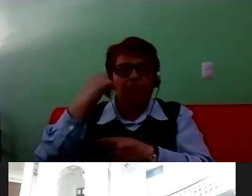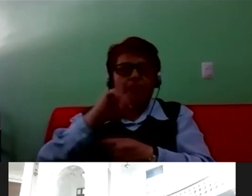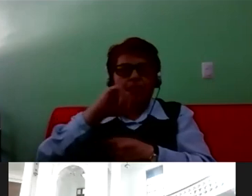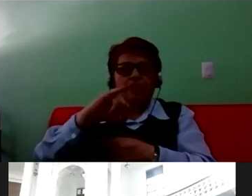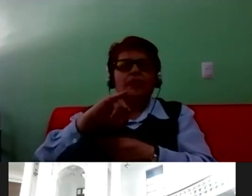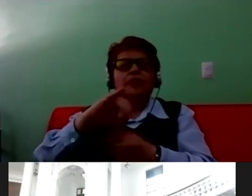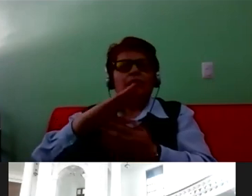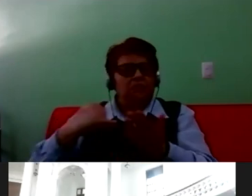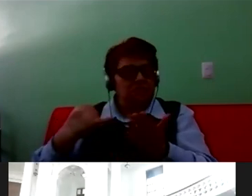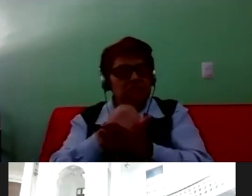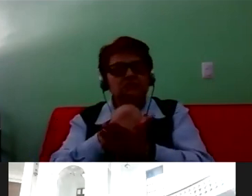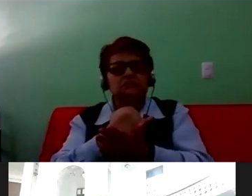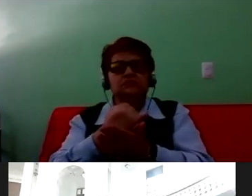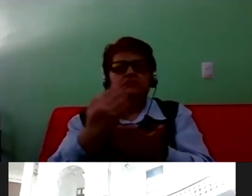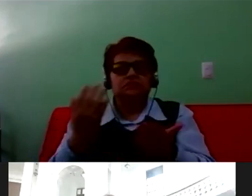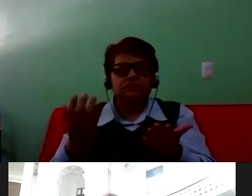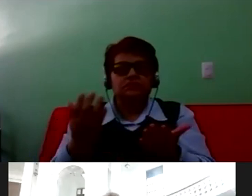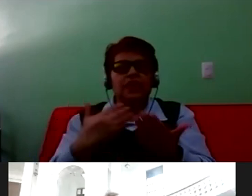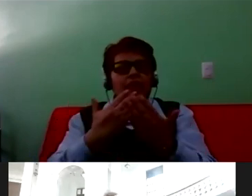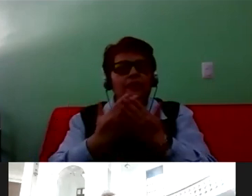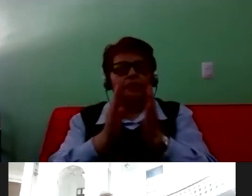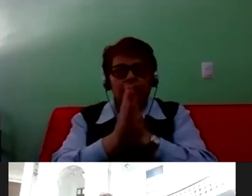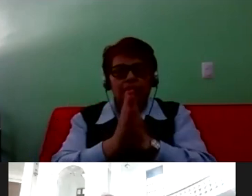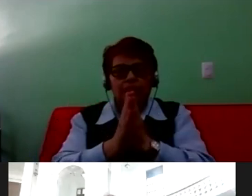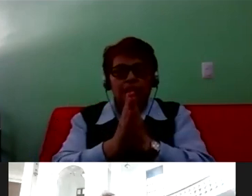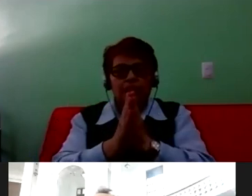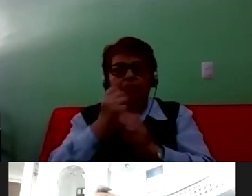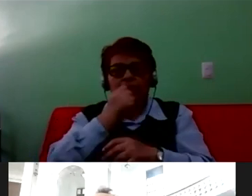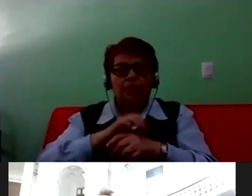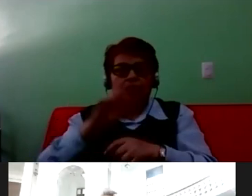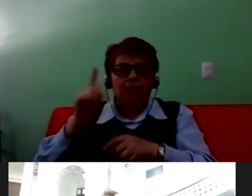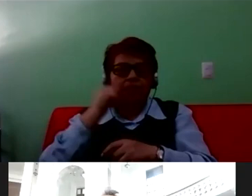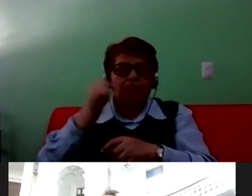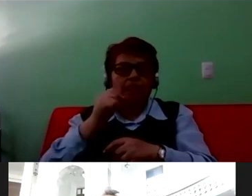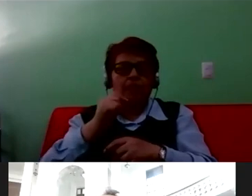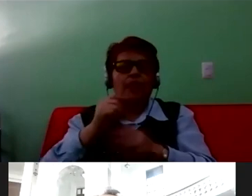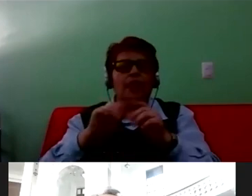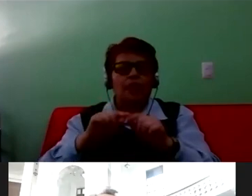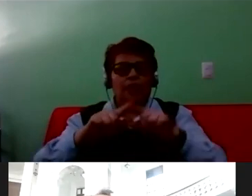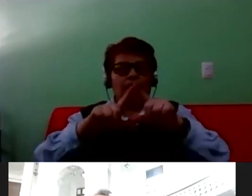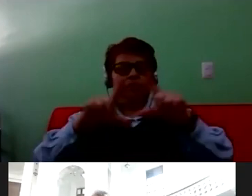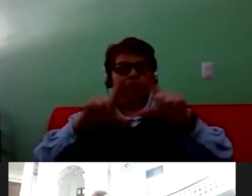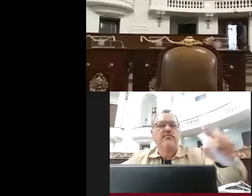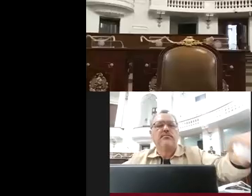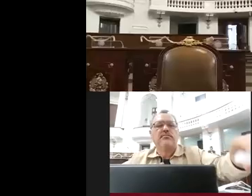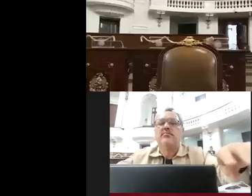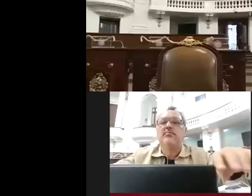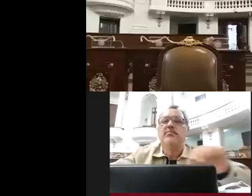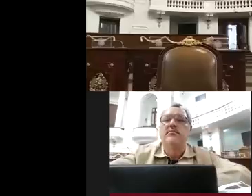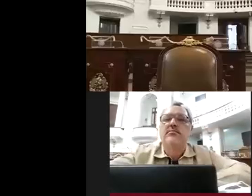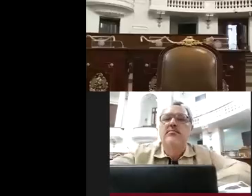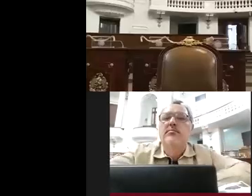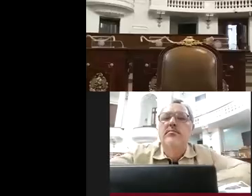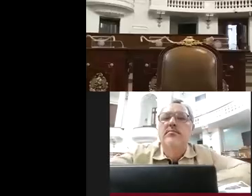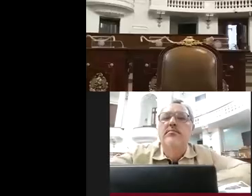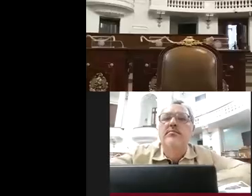dictamen. Le pido, por favor, al secretario técnico de la comisión transmita en la pantalla el resultado de la votación